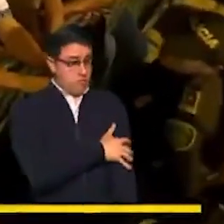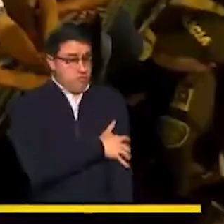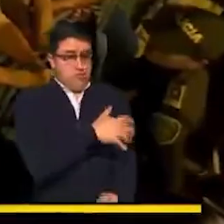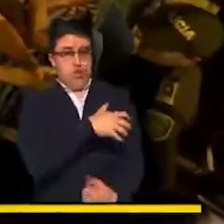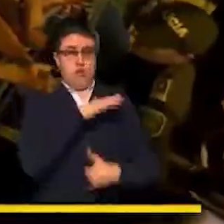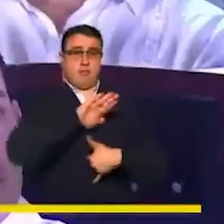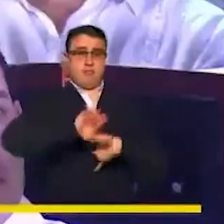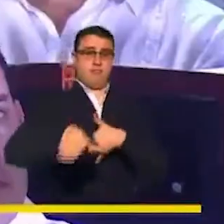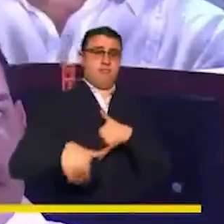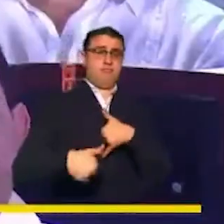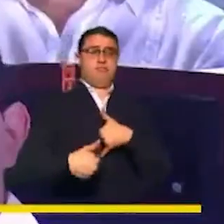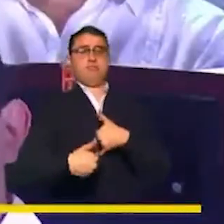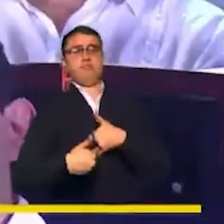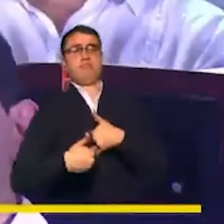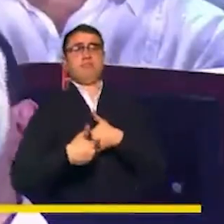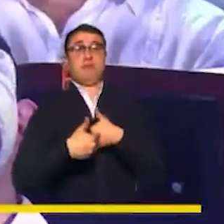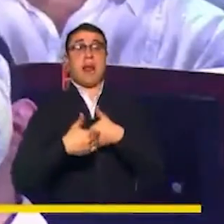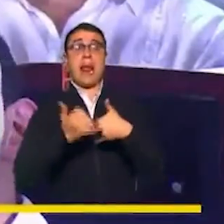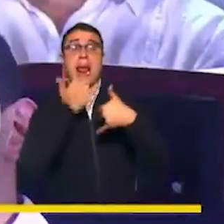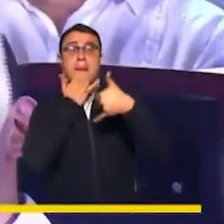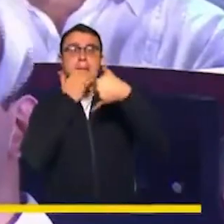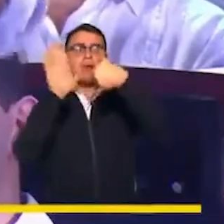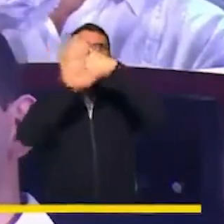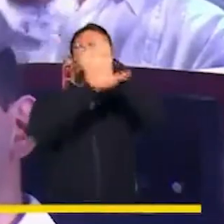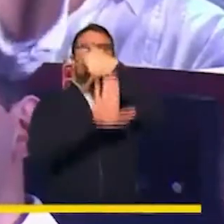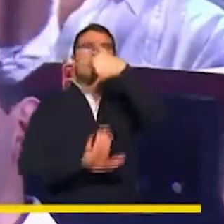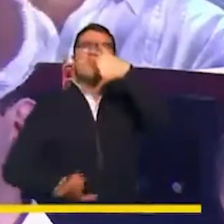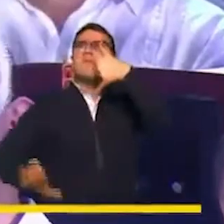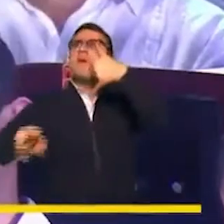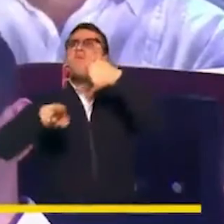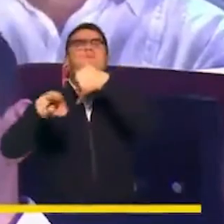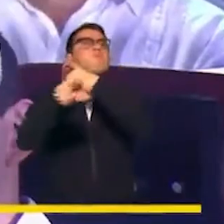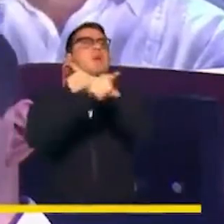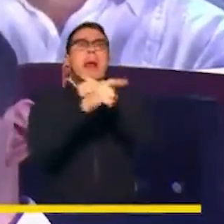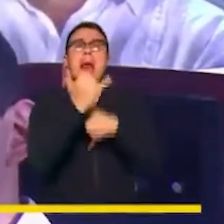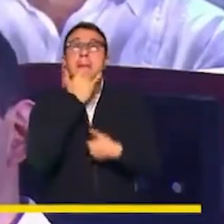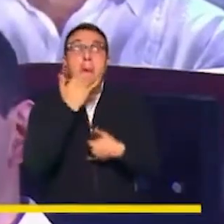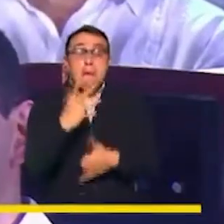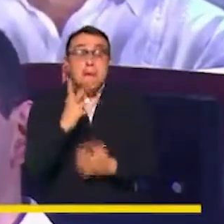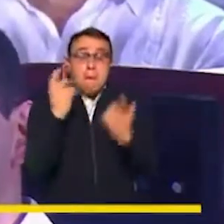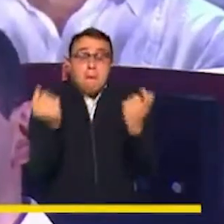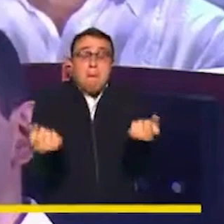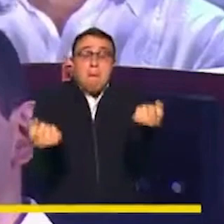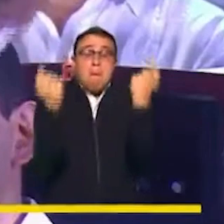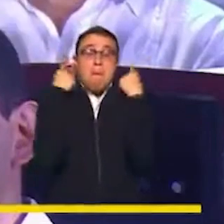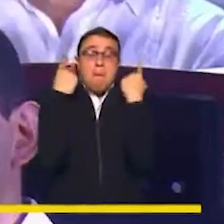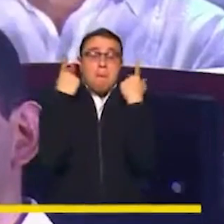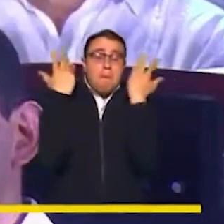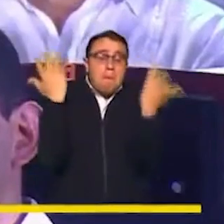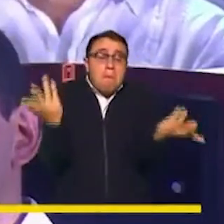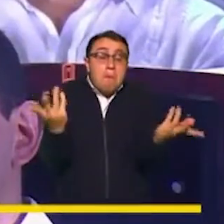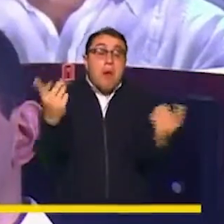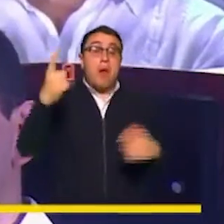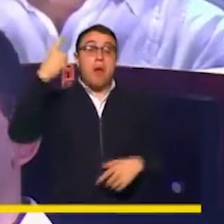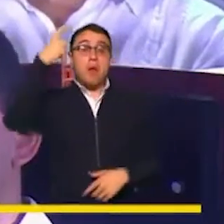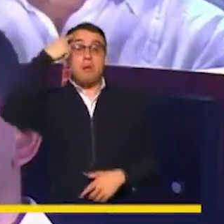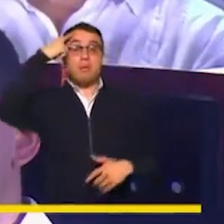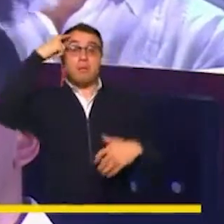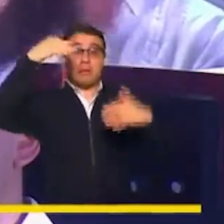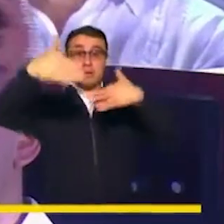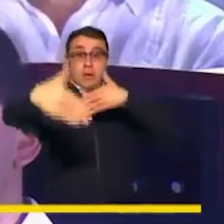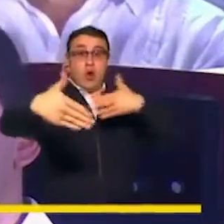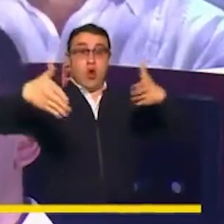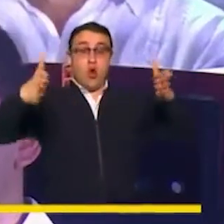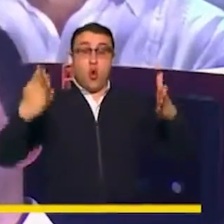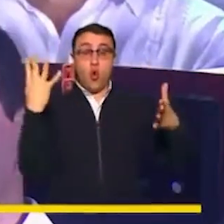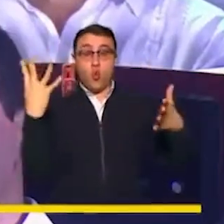entender lo que pasa en el territorio y cree que Colombia es del tamaño de las cuatro cuadras